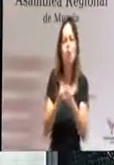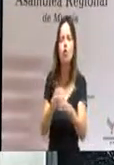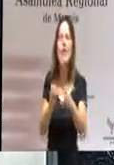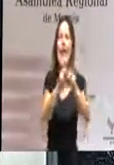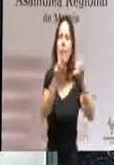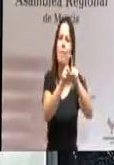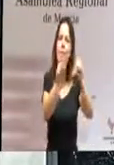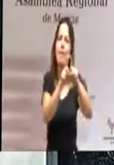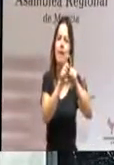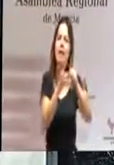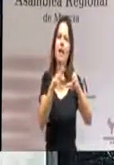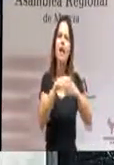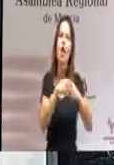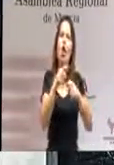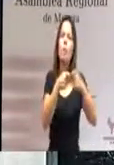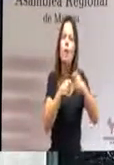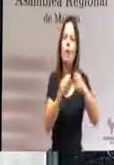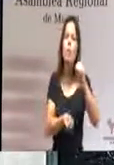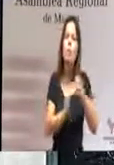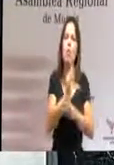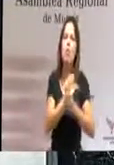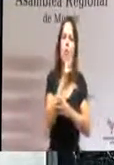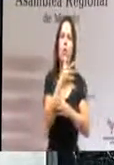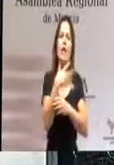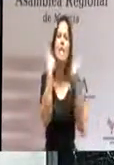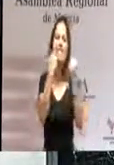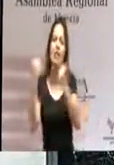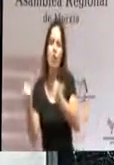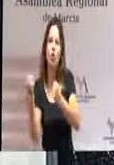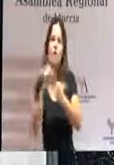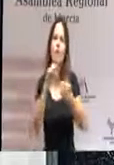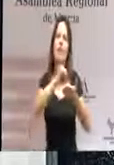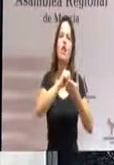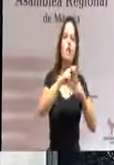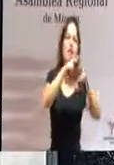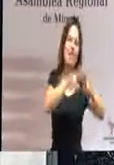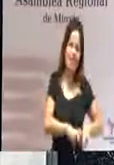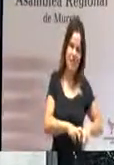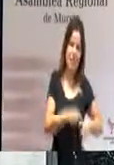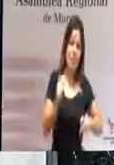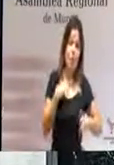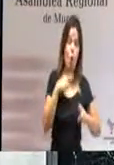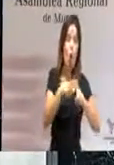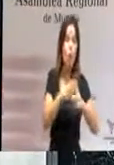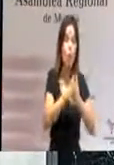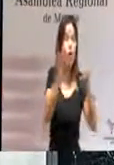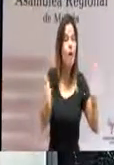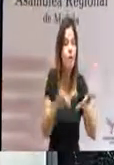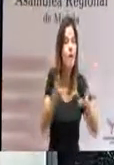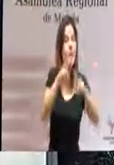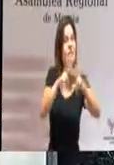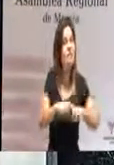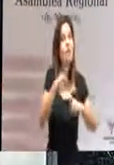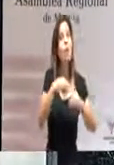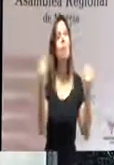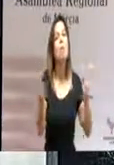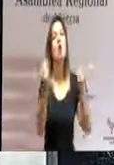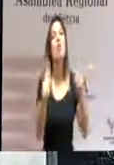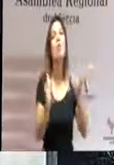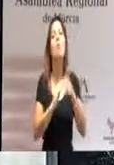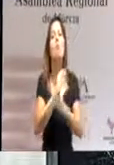empresas en cooperación productiva con las instituciones y los centros de investigación que impulsen la innovación y la mejora de la